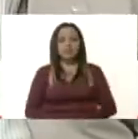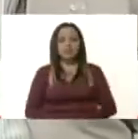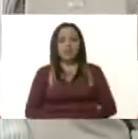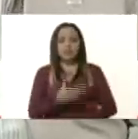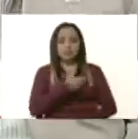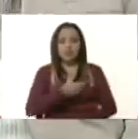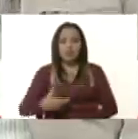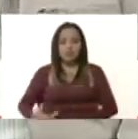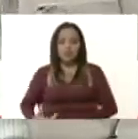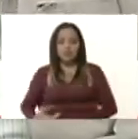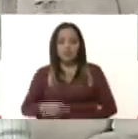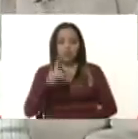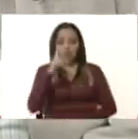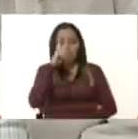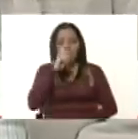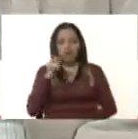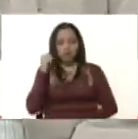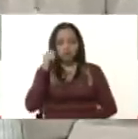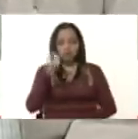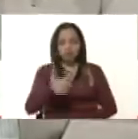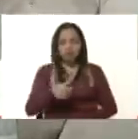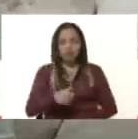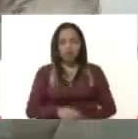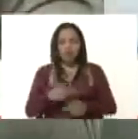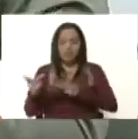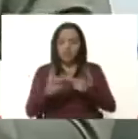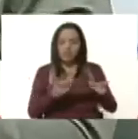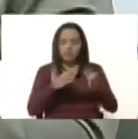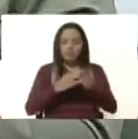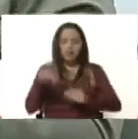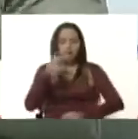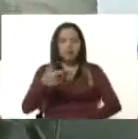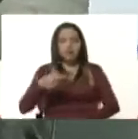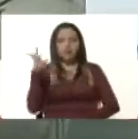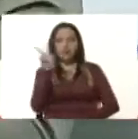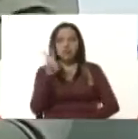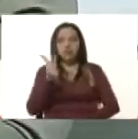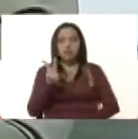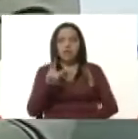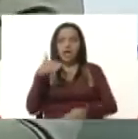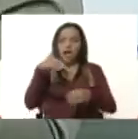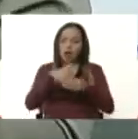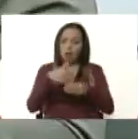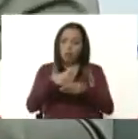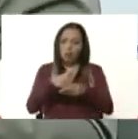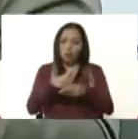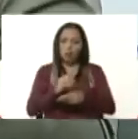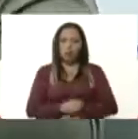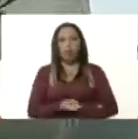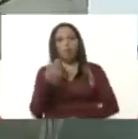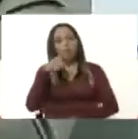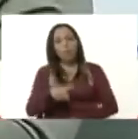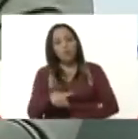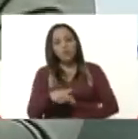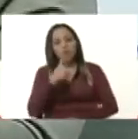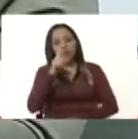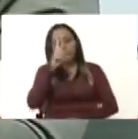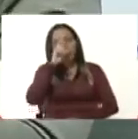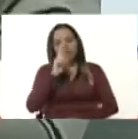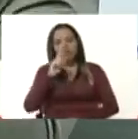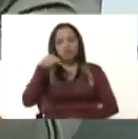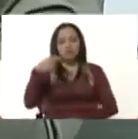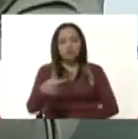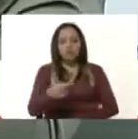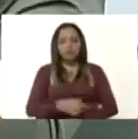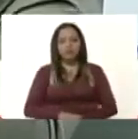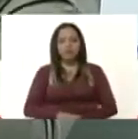presidente lo instruyó hace un año. Invitamos a todos los venezolanos y a todas las venezolanas a ahorrar. Hoy, un año después,